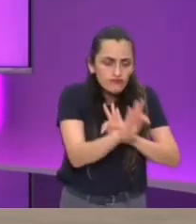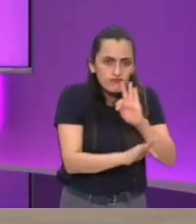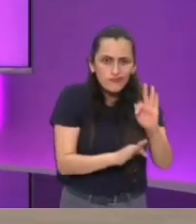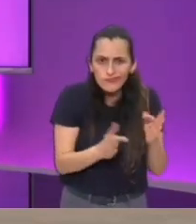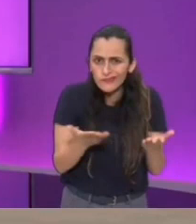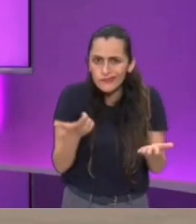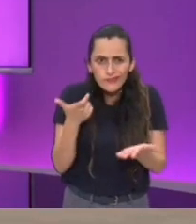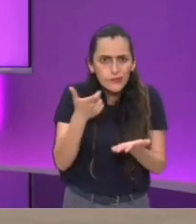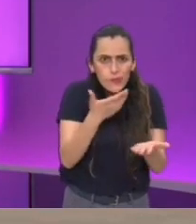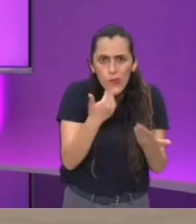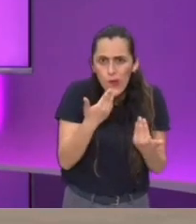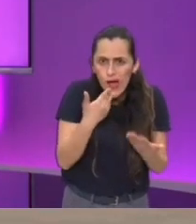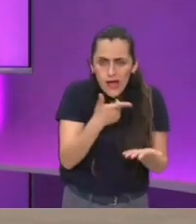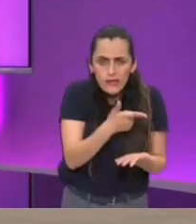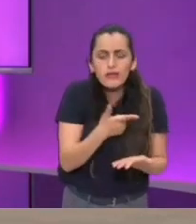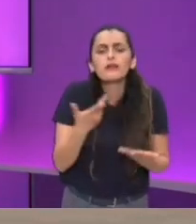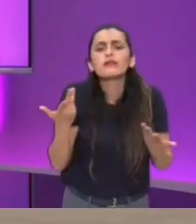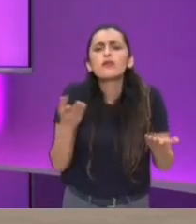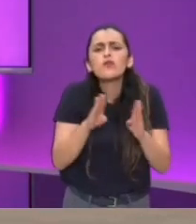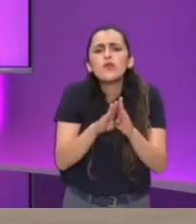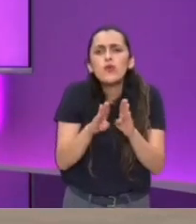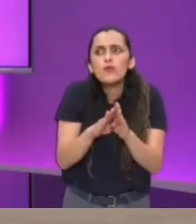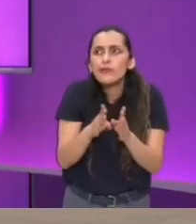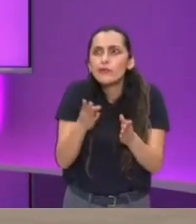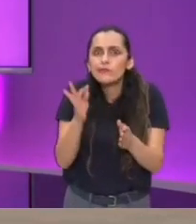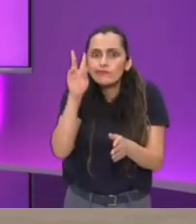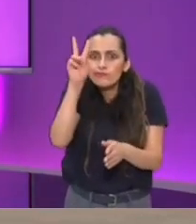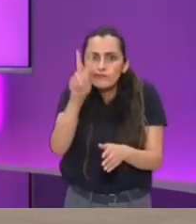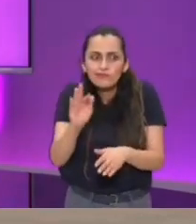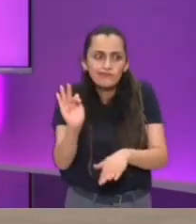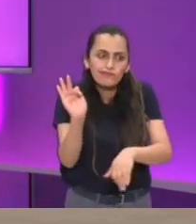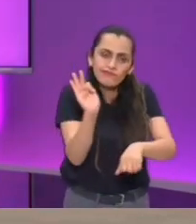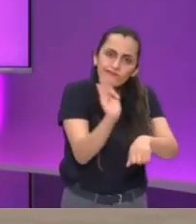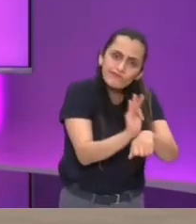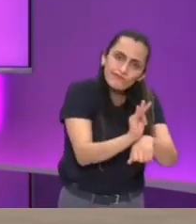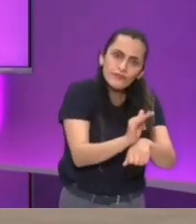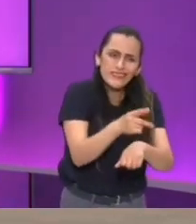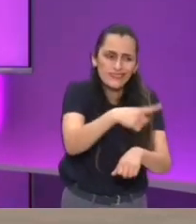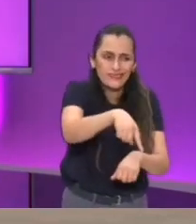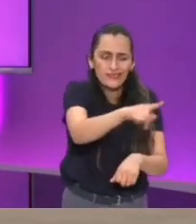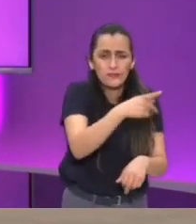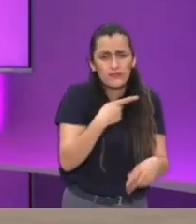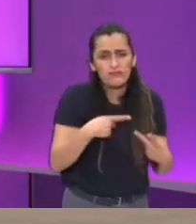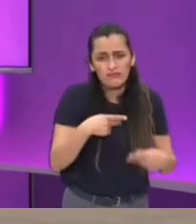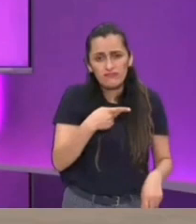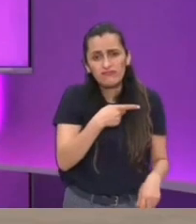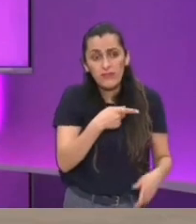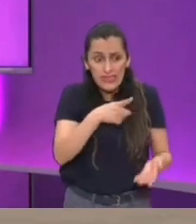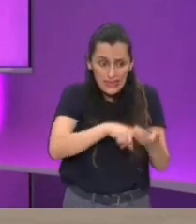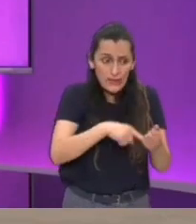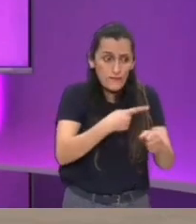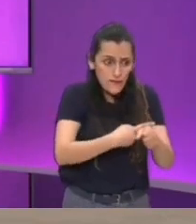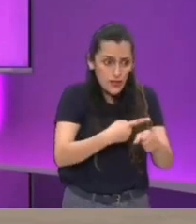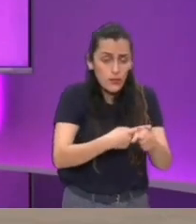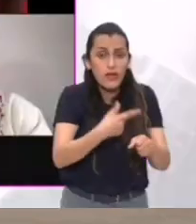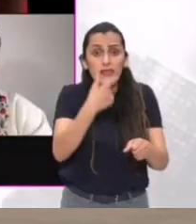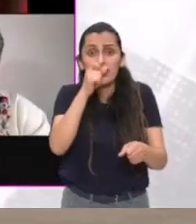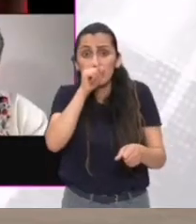y qué es lo que propone para que lleguen a estas personas de escasos recursos estos